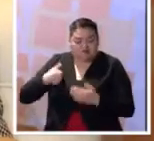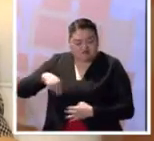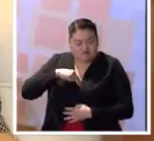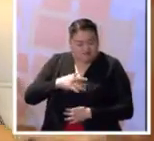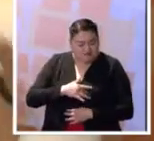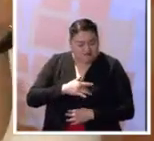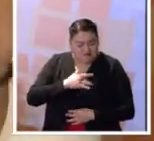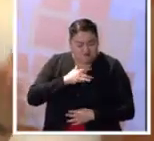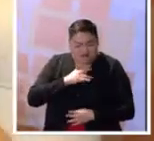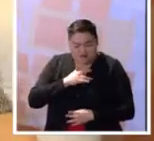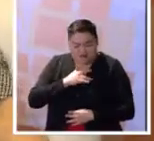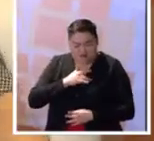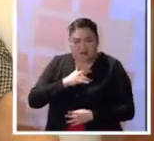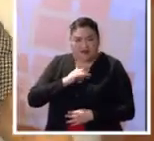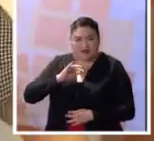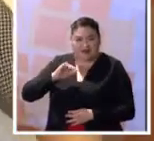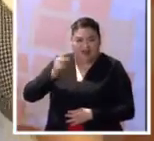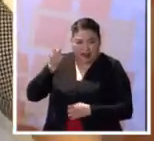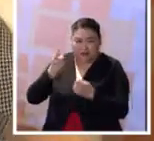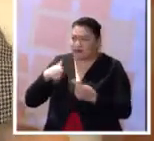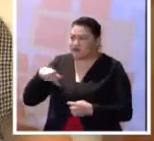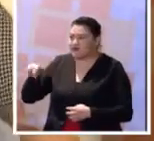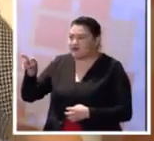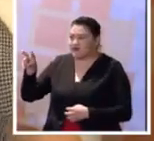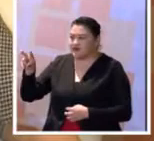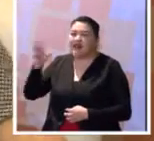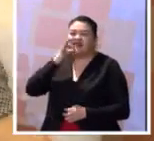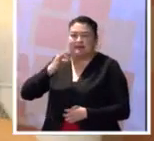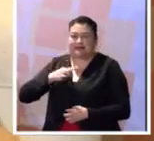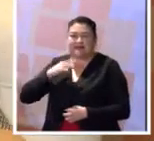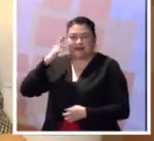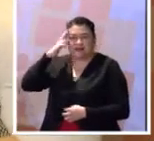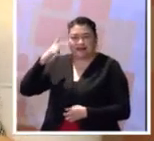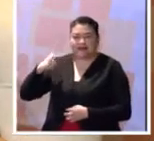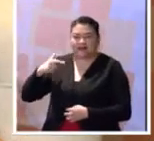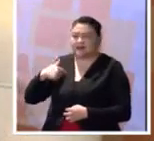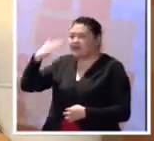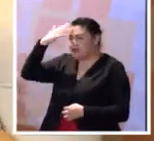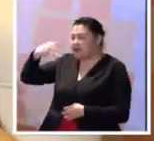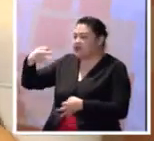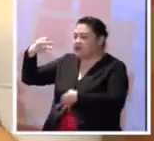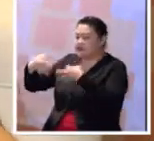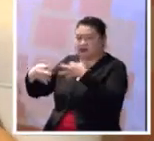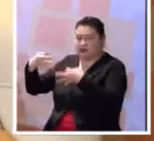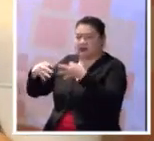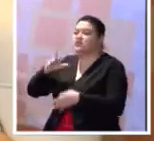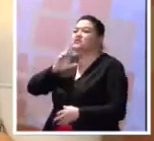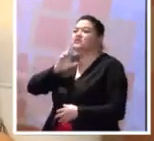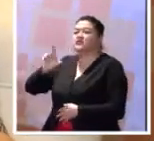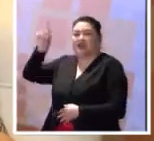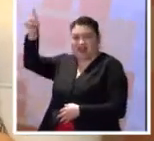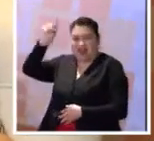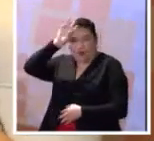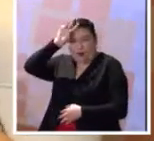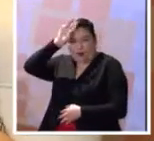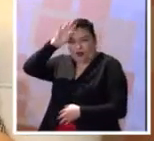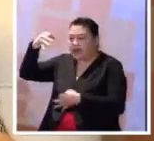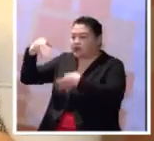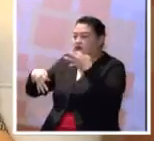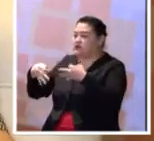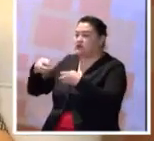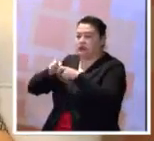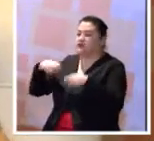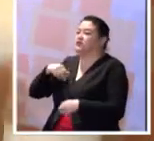podrían, y creo que ha habido comentarios al respecto hace poco, me decían que criticaban una resolución de la Sala Monterrey, una